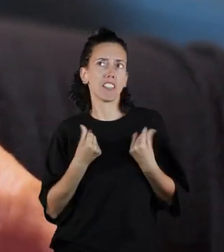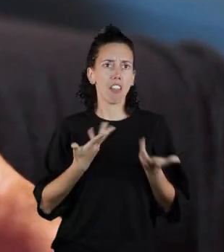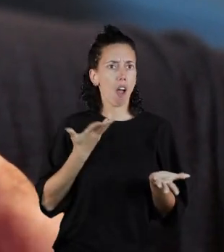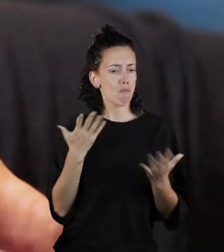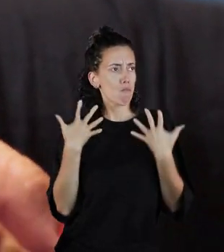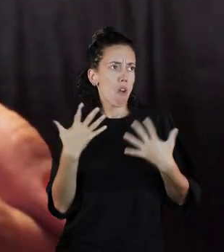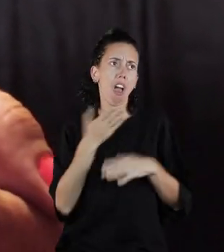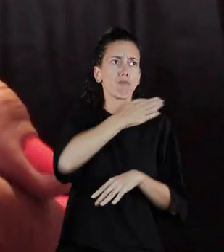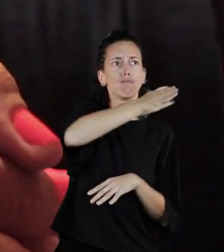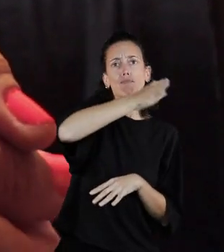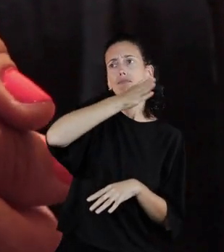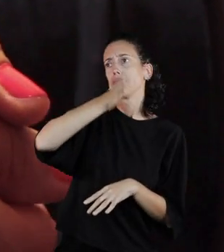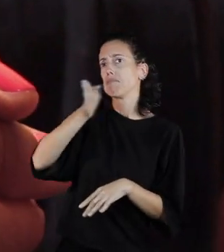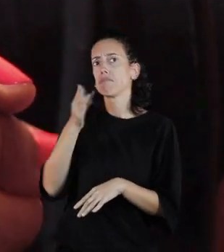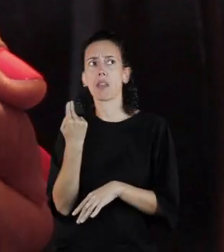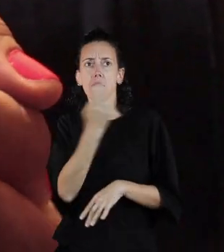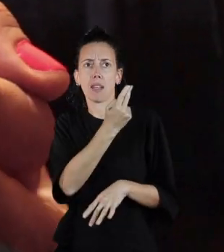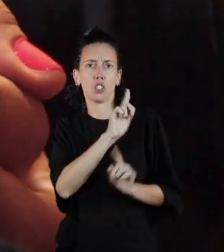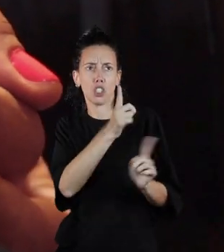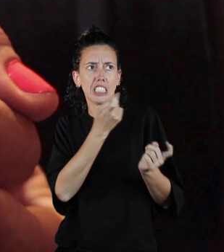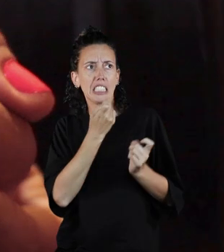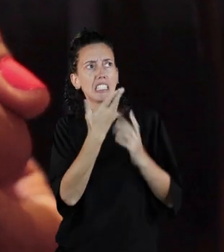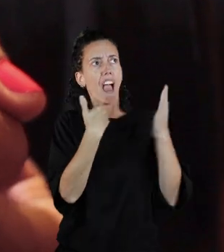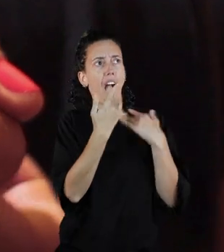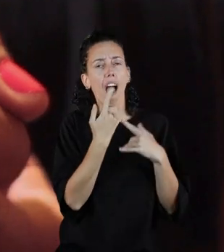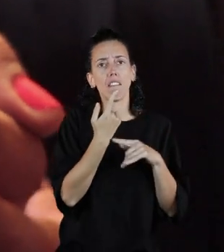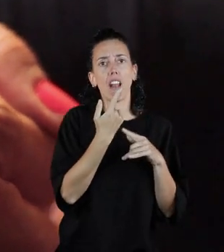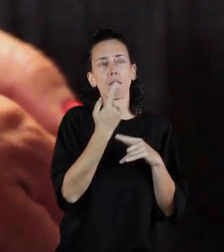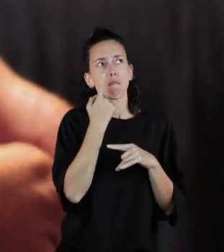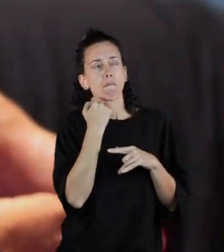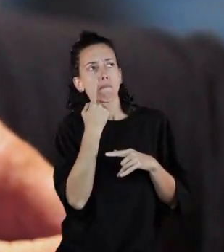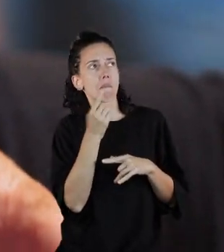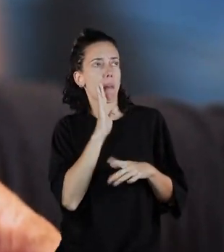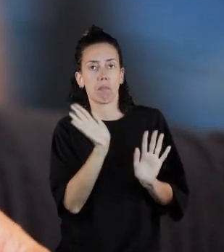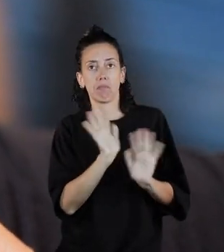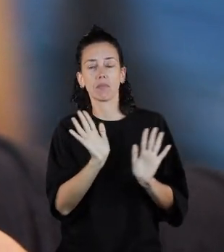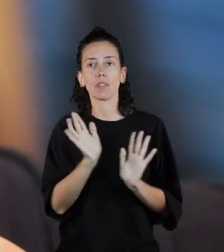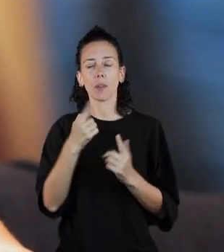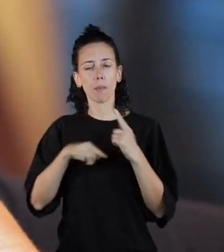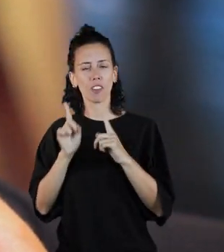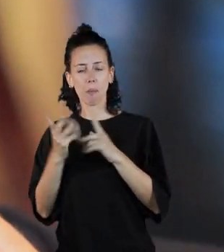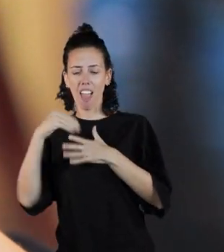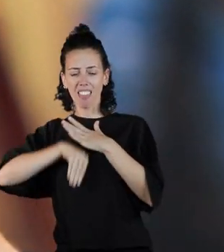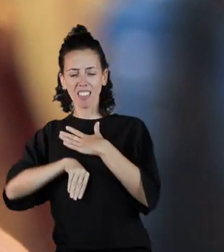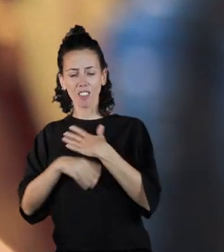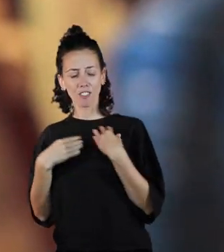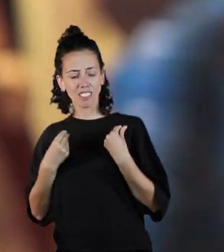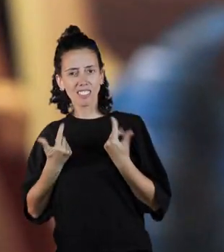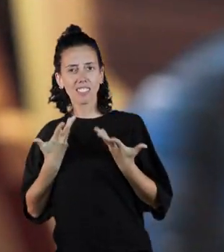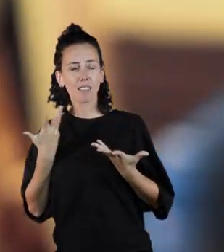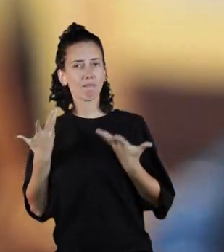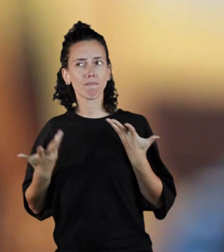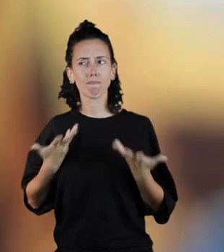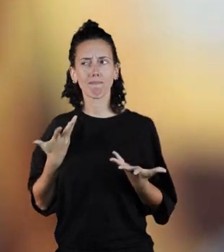Yo me sentía libre, podía moverme de un lado para el otro. Pero a su vez, había algo que sentía en el corazón que